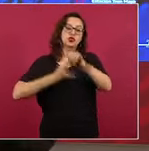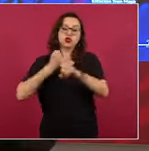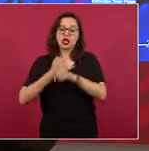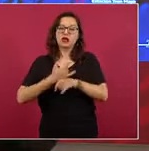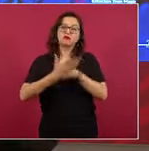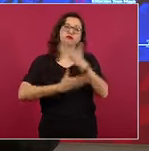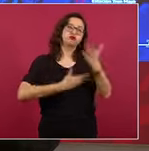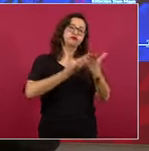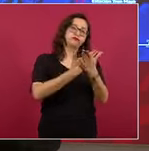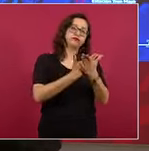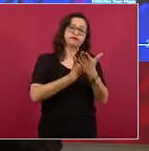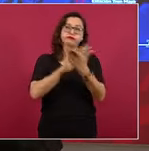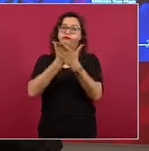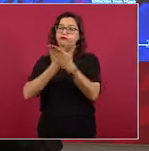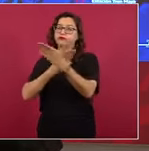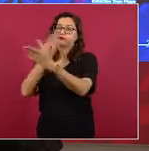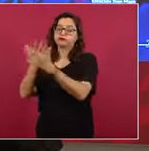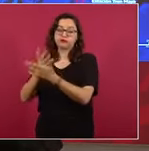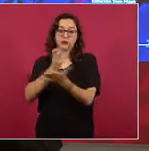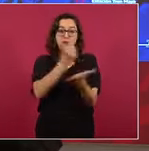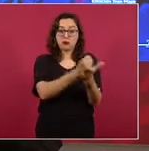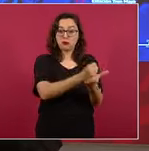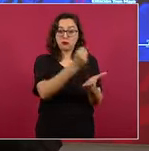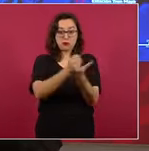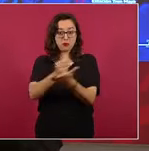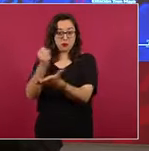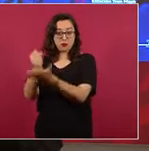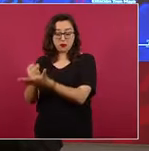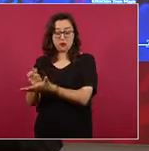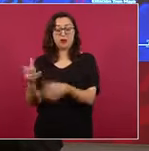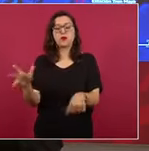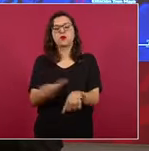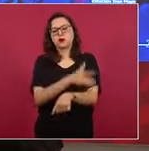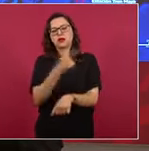en el tiempo de Porfirio Díaz hubo